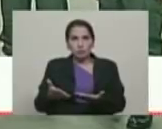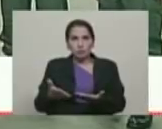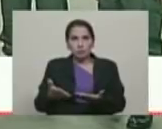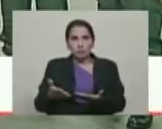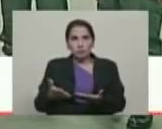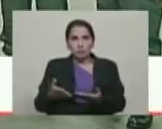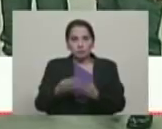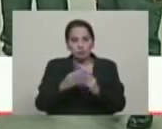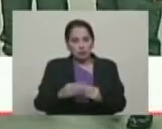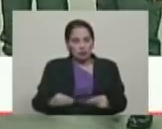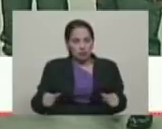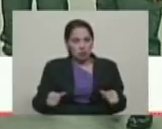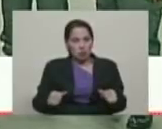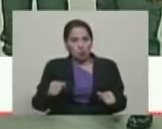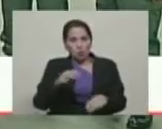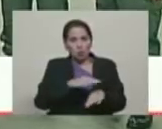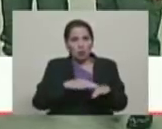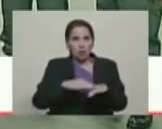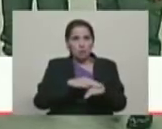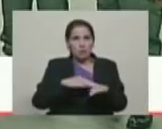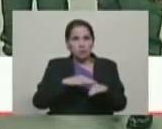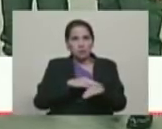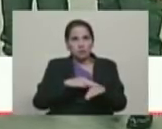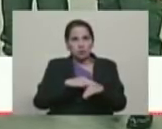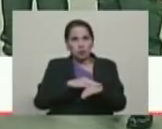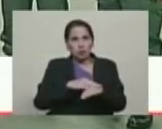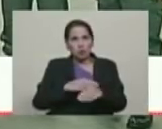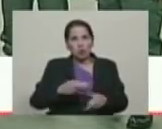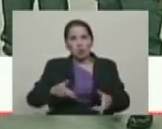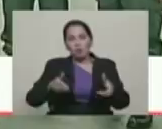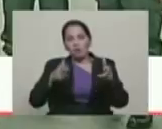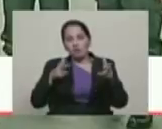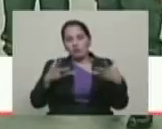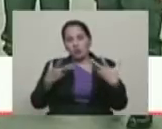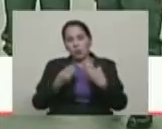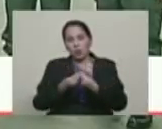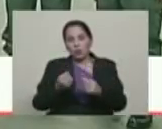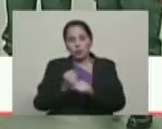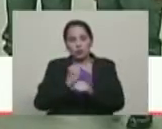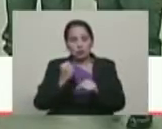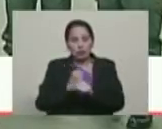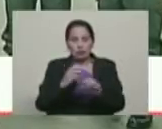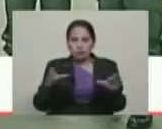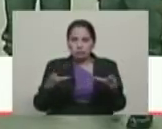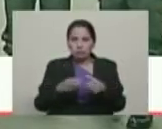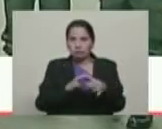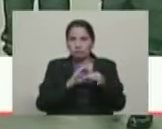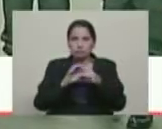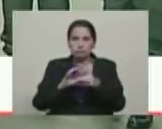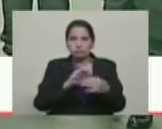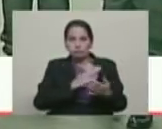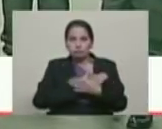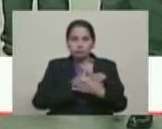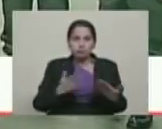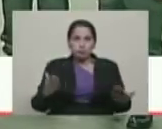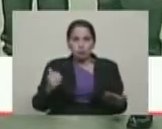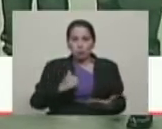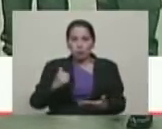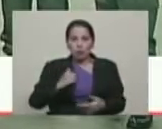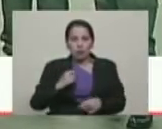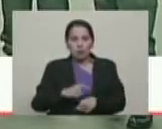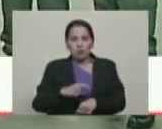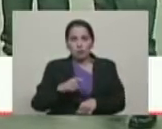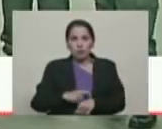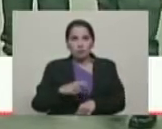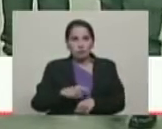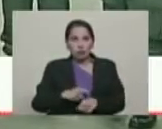territorio, una misión y un fusil. Es correcto. Así es. Y garantizar en cualquier circunstancia, sobre todo